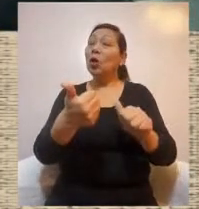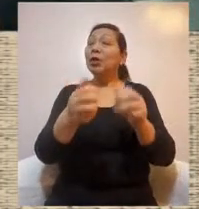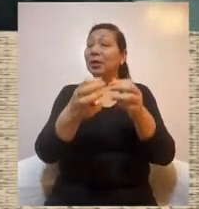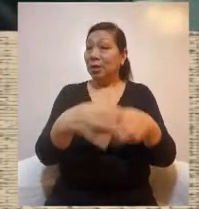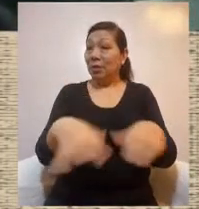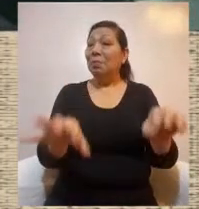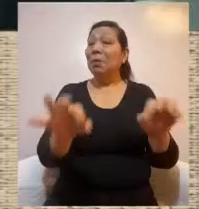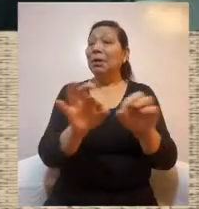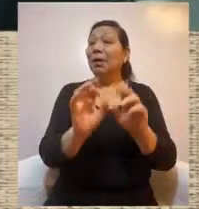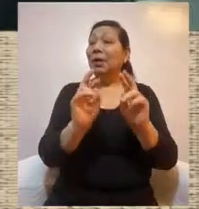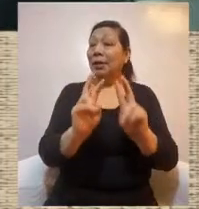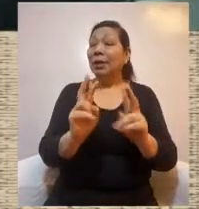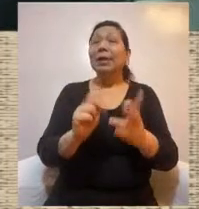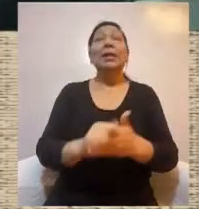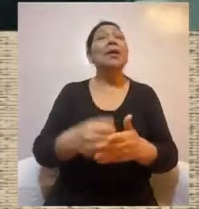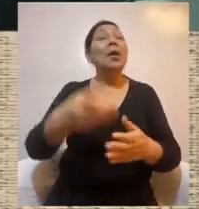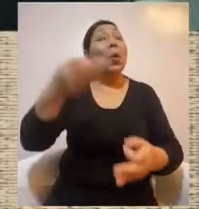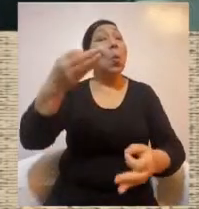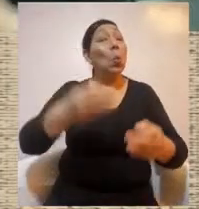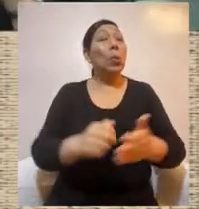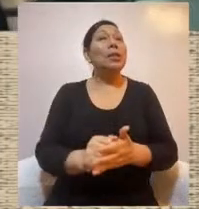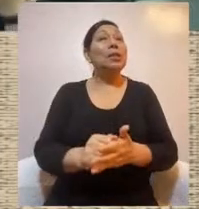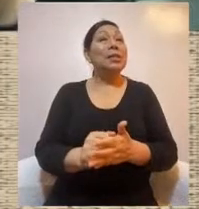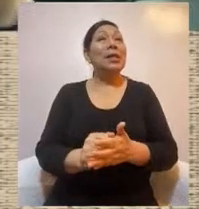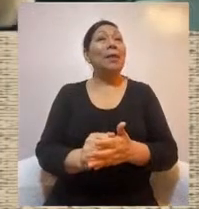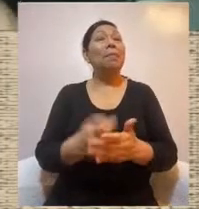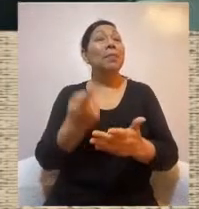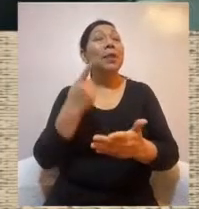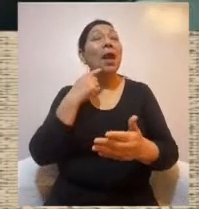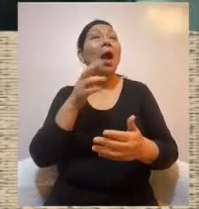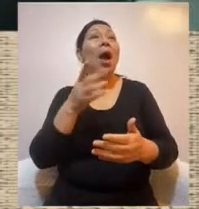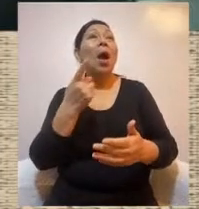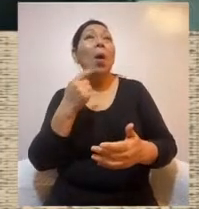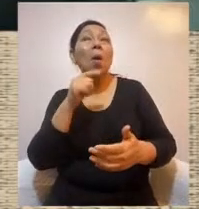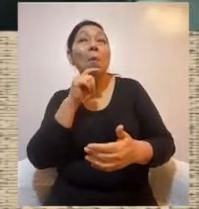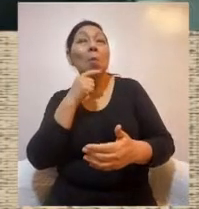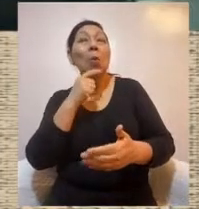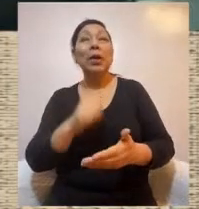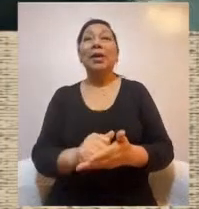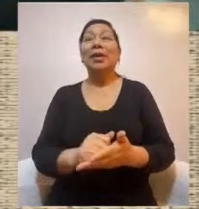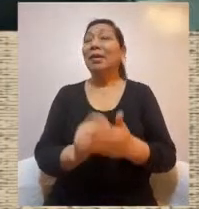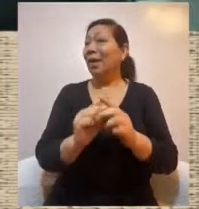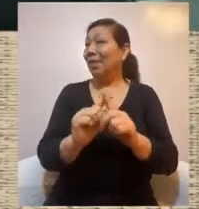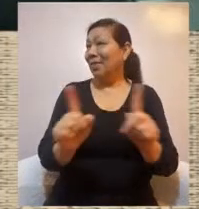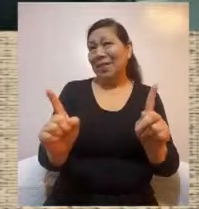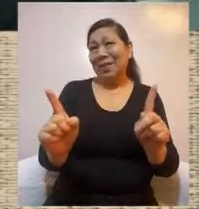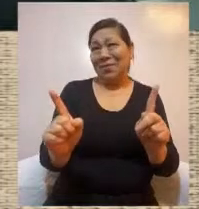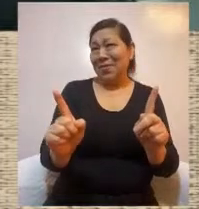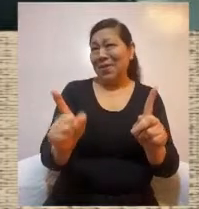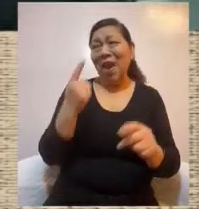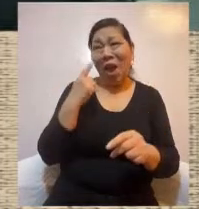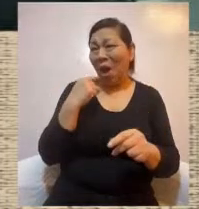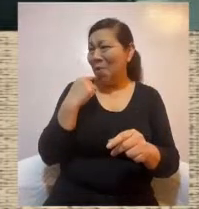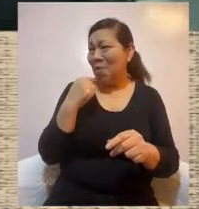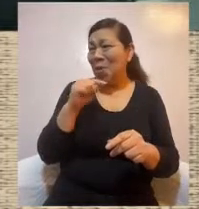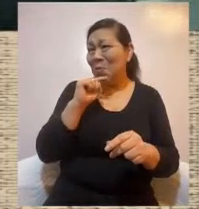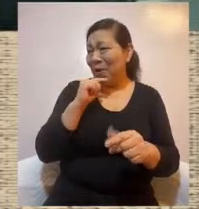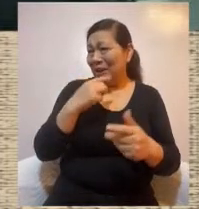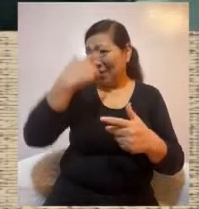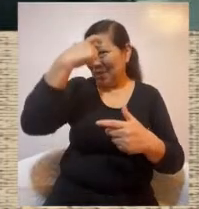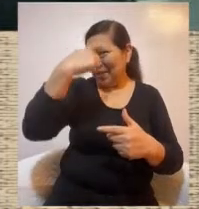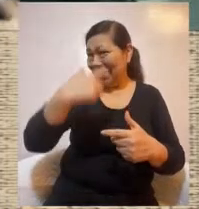situación importante y que tiene que ver con esta sentencia es la situación biológica de las mujeres, que es distinta a la de los